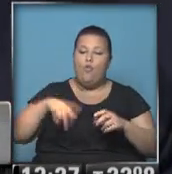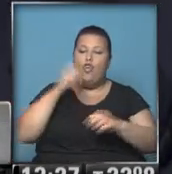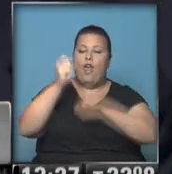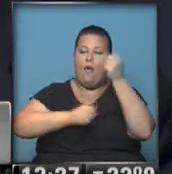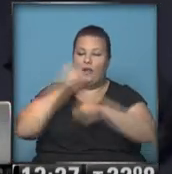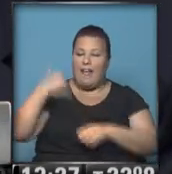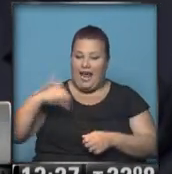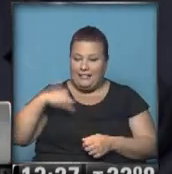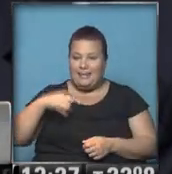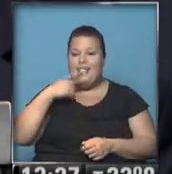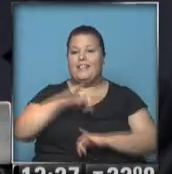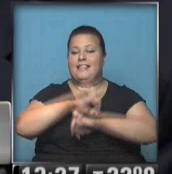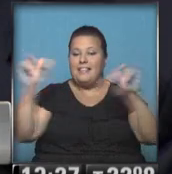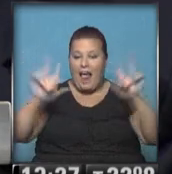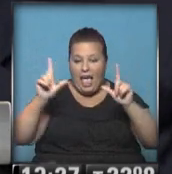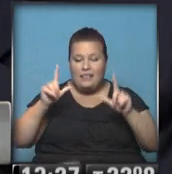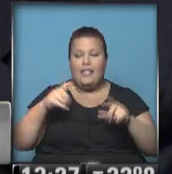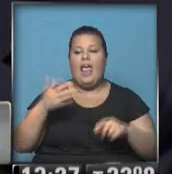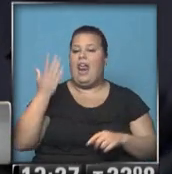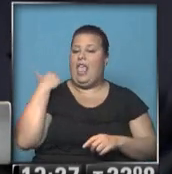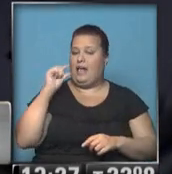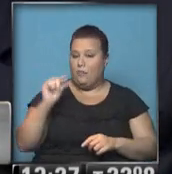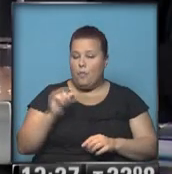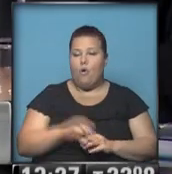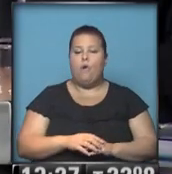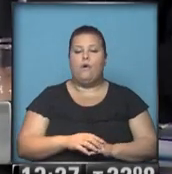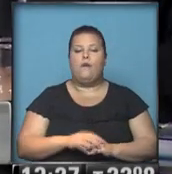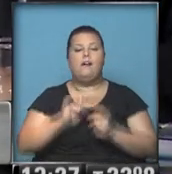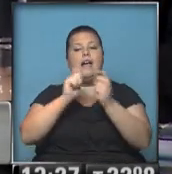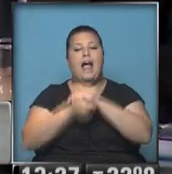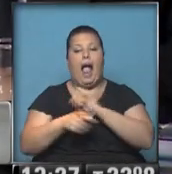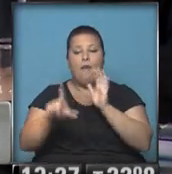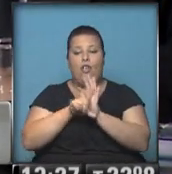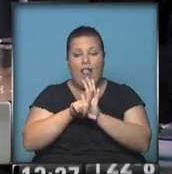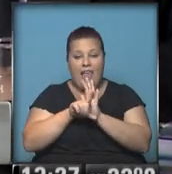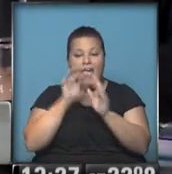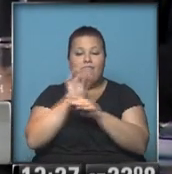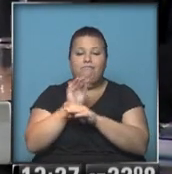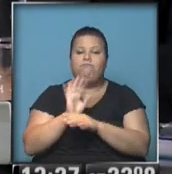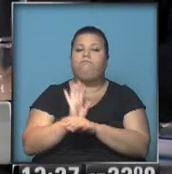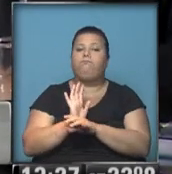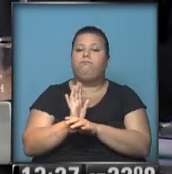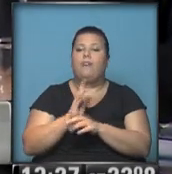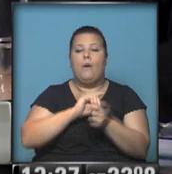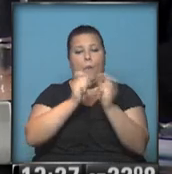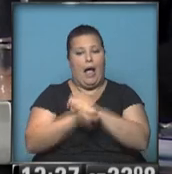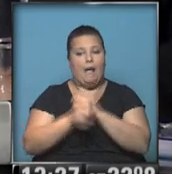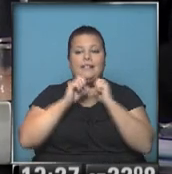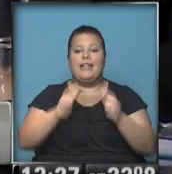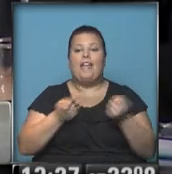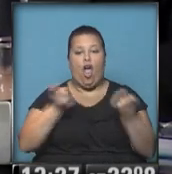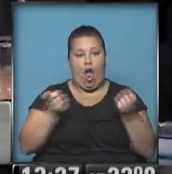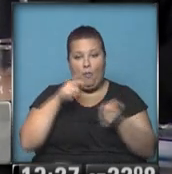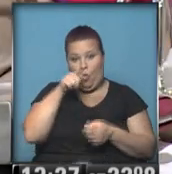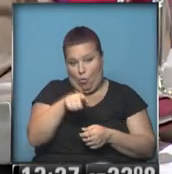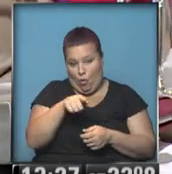por ejemplo, que nos ha dicho a los medios públicos en los últimos días, es que la modificación de la ley de abastecimiento lo va a convertir al secretario de Comercio,